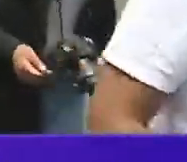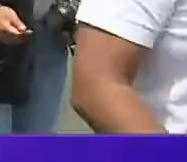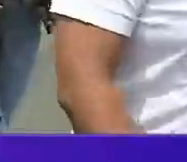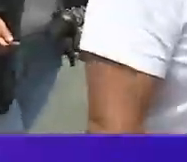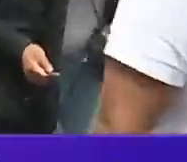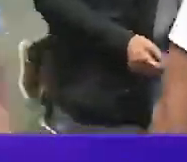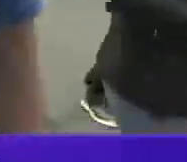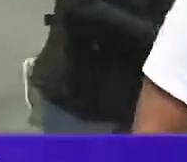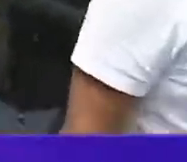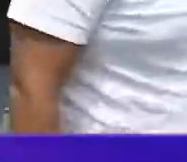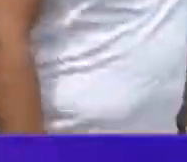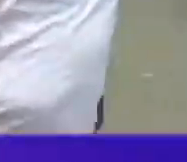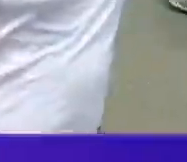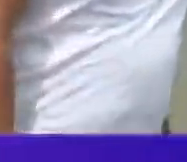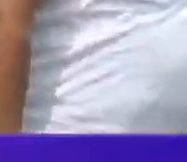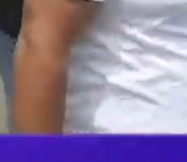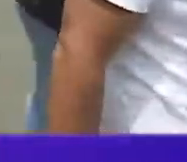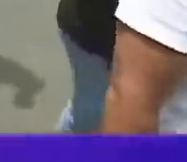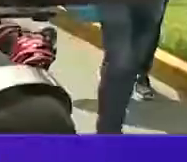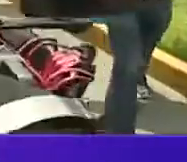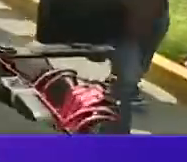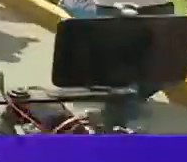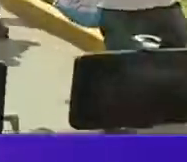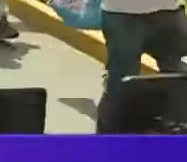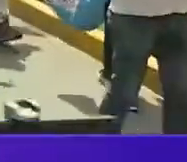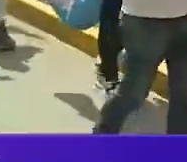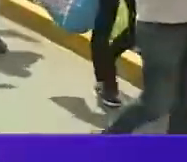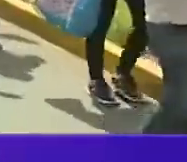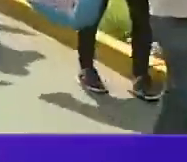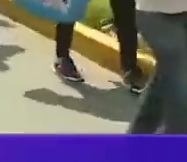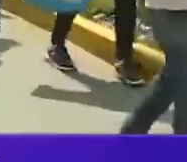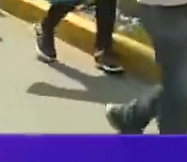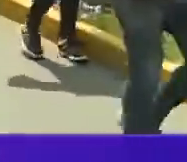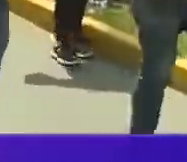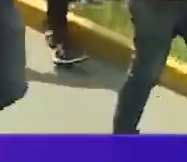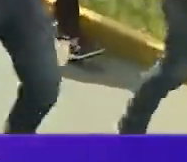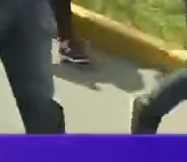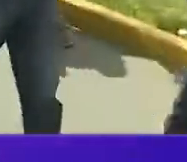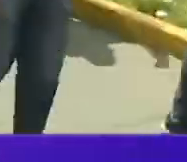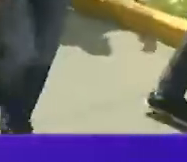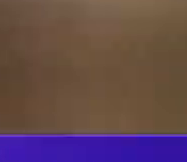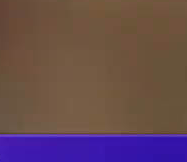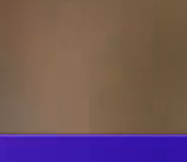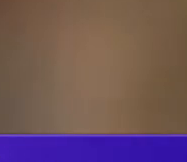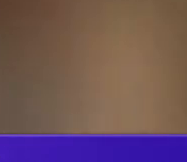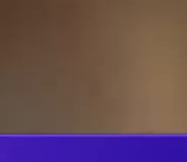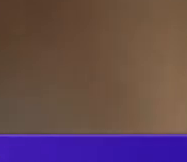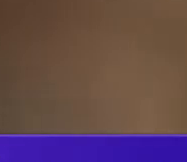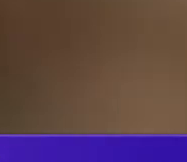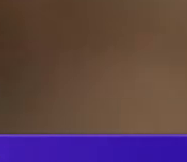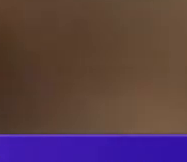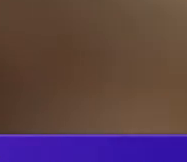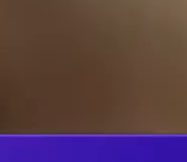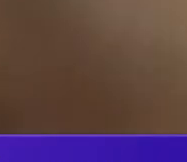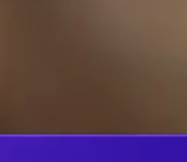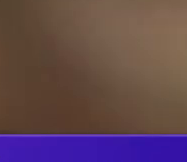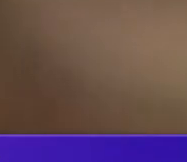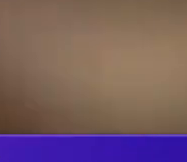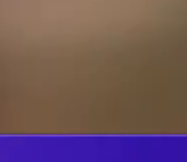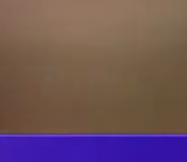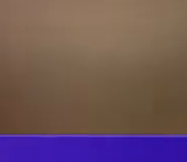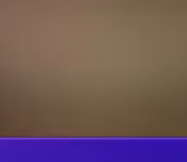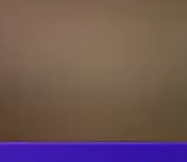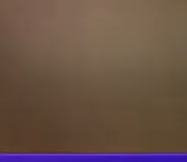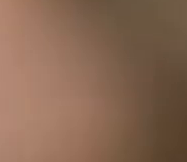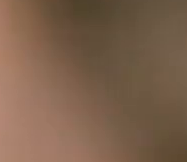alcalde Rafael López Aliaga. Atrás quedaron los lazos que tenían durante la campaña. No me dio ni siquiera la oportunidad de